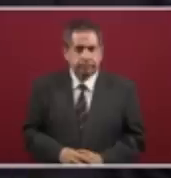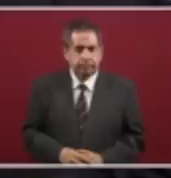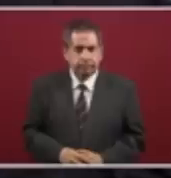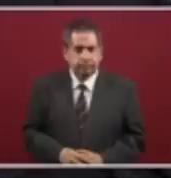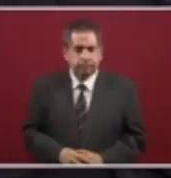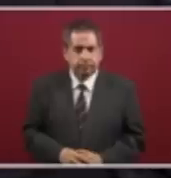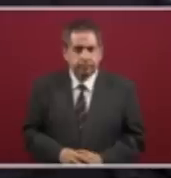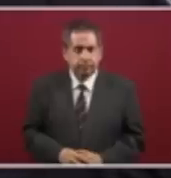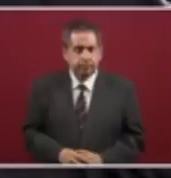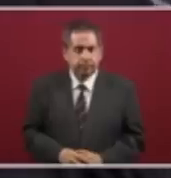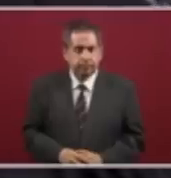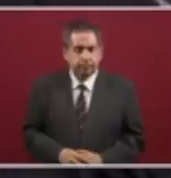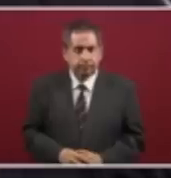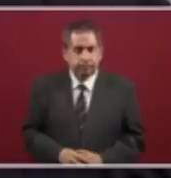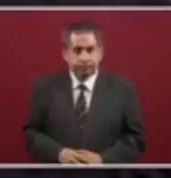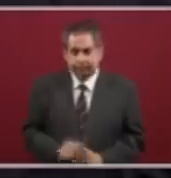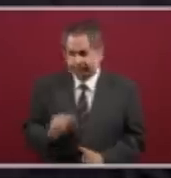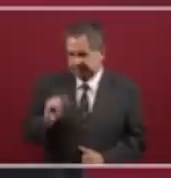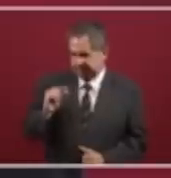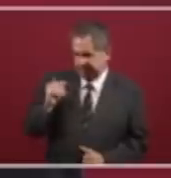en estos días